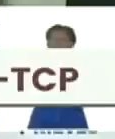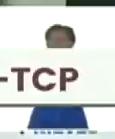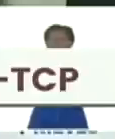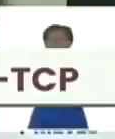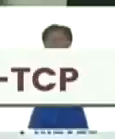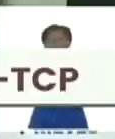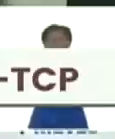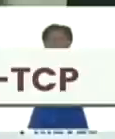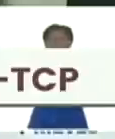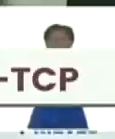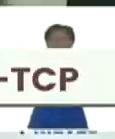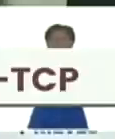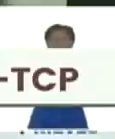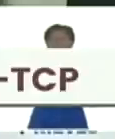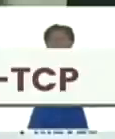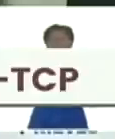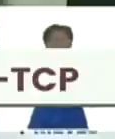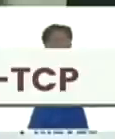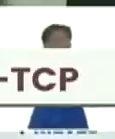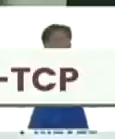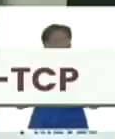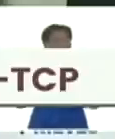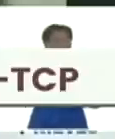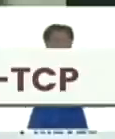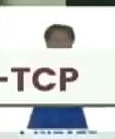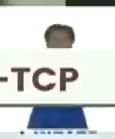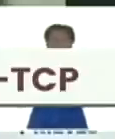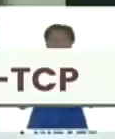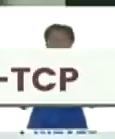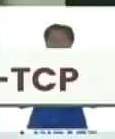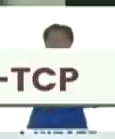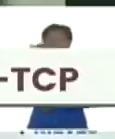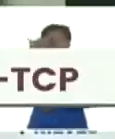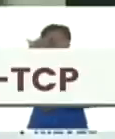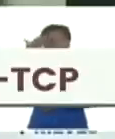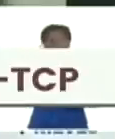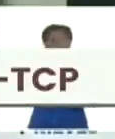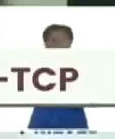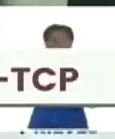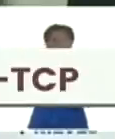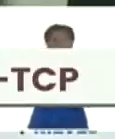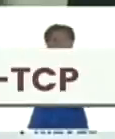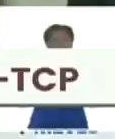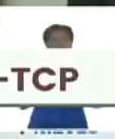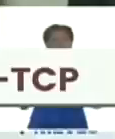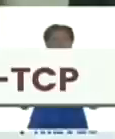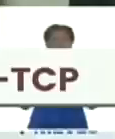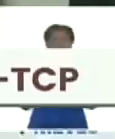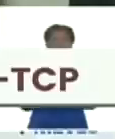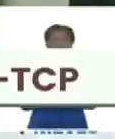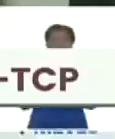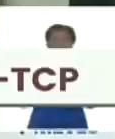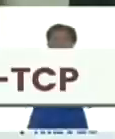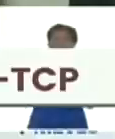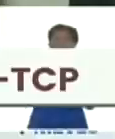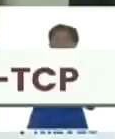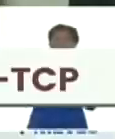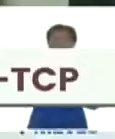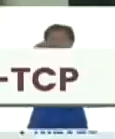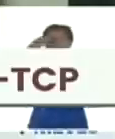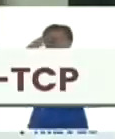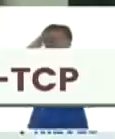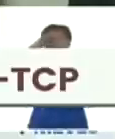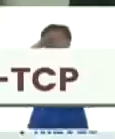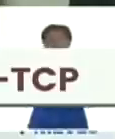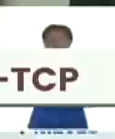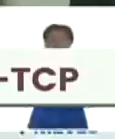Realmente, señor presidente, nos beneficiamos muchísimo de las relaciones bilaterales con Cuba a partir